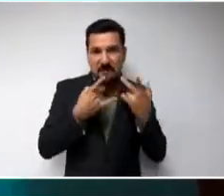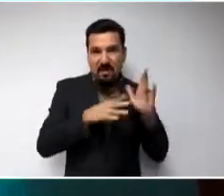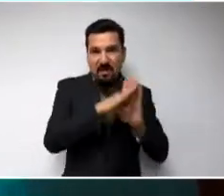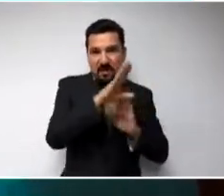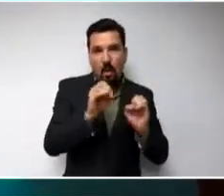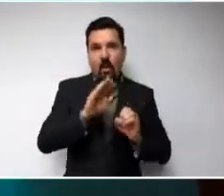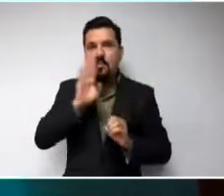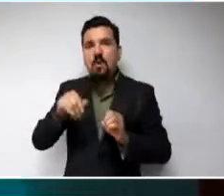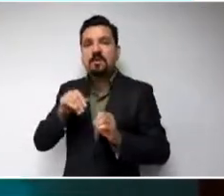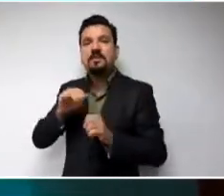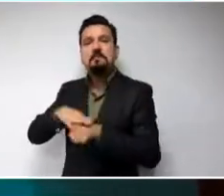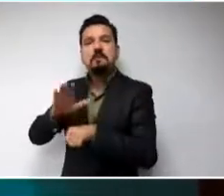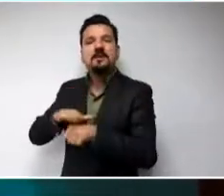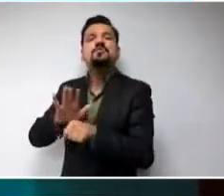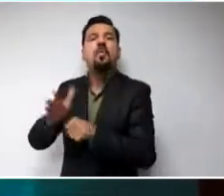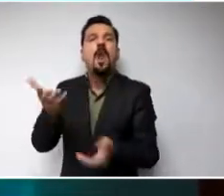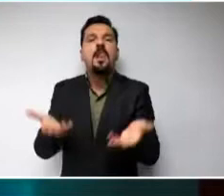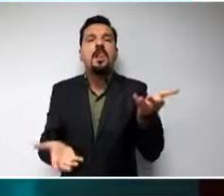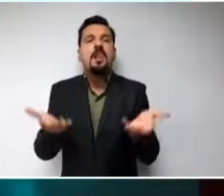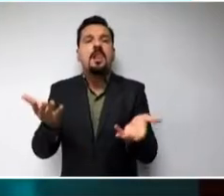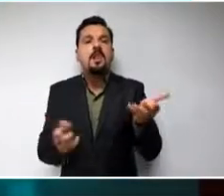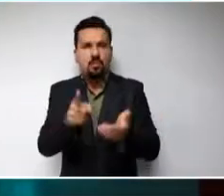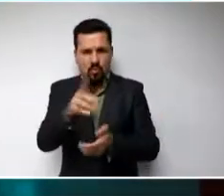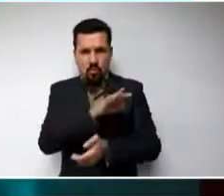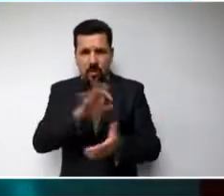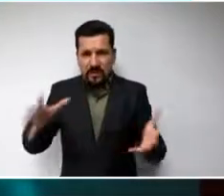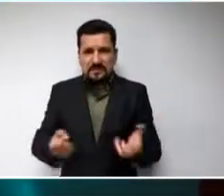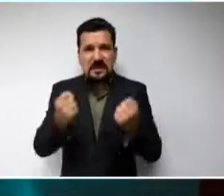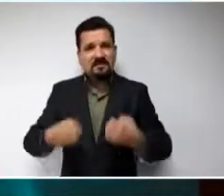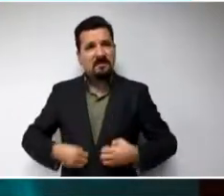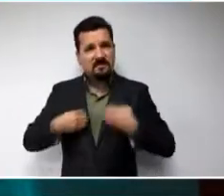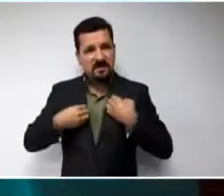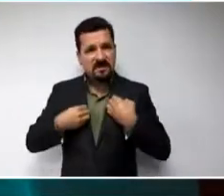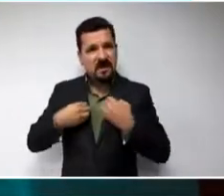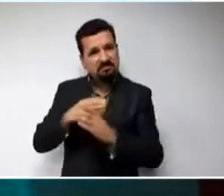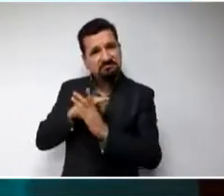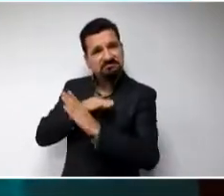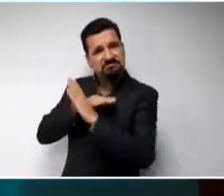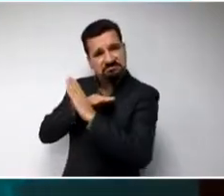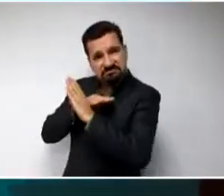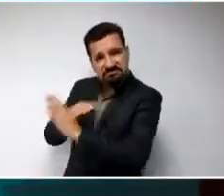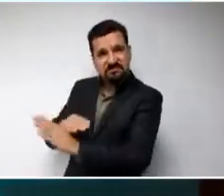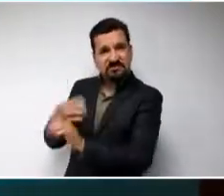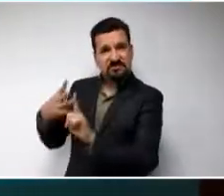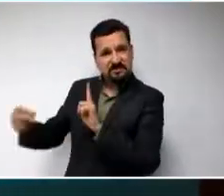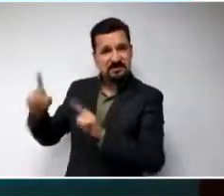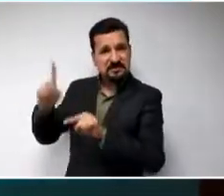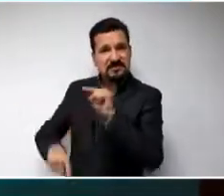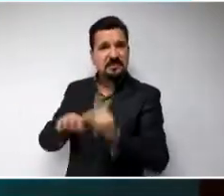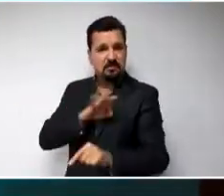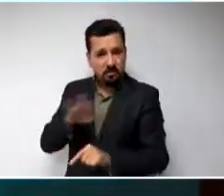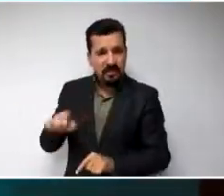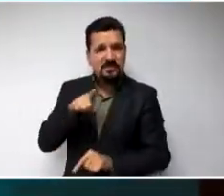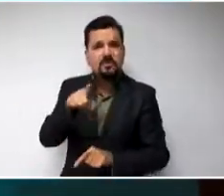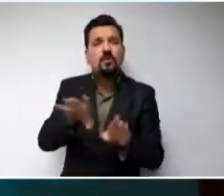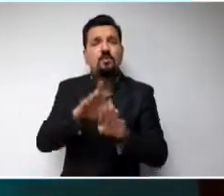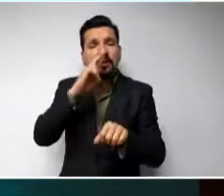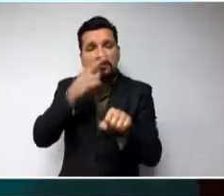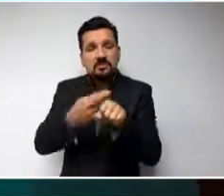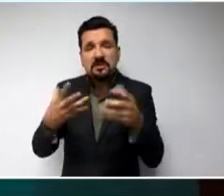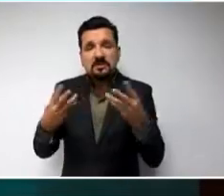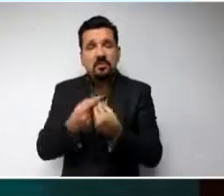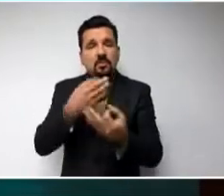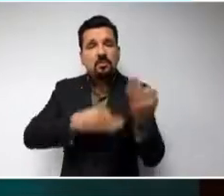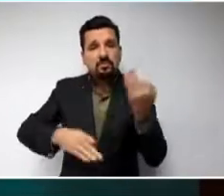salva vidas evitar más contagios jalando parejo vamos a detener la